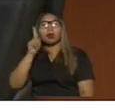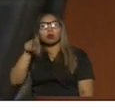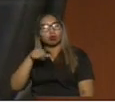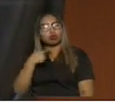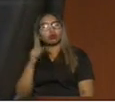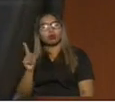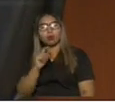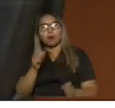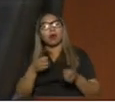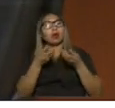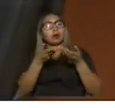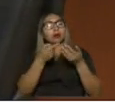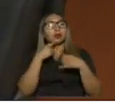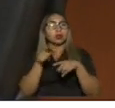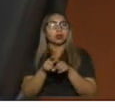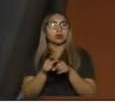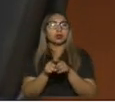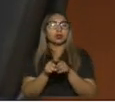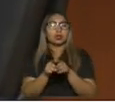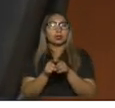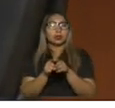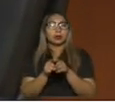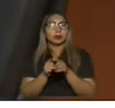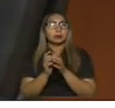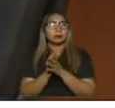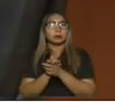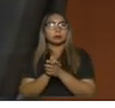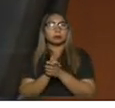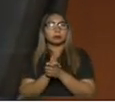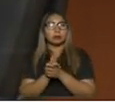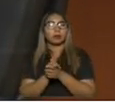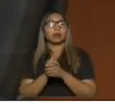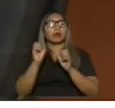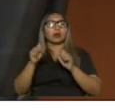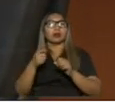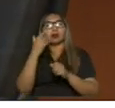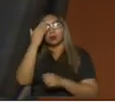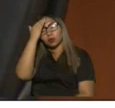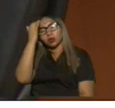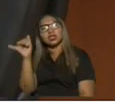estoy seguro yo de que sin un incentivo puedo hacer mi trabajo. Porque es lo mismo.